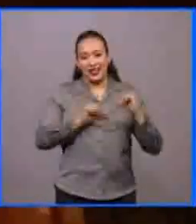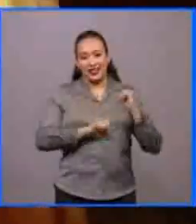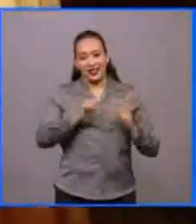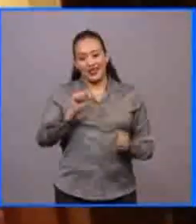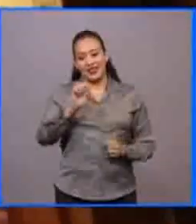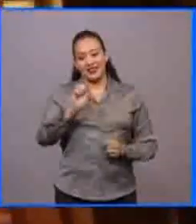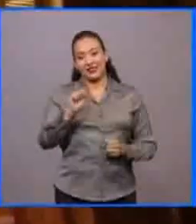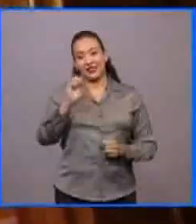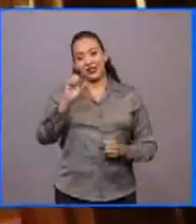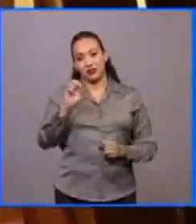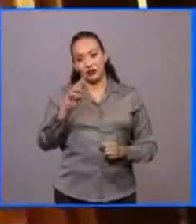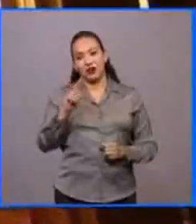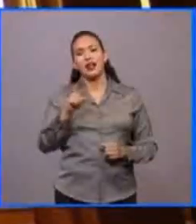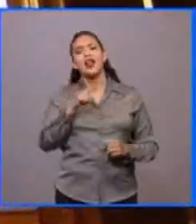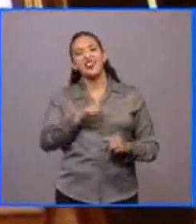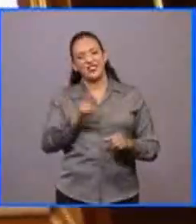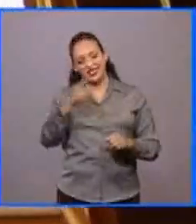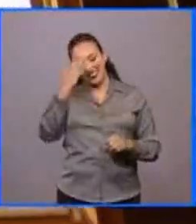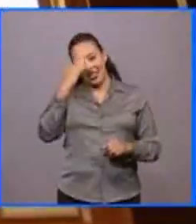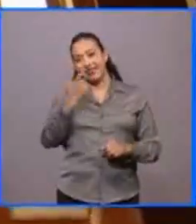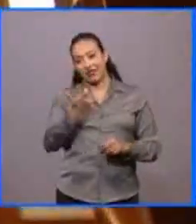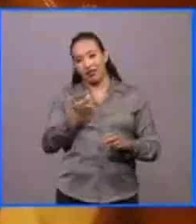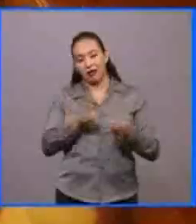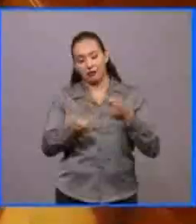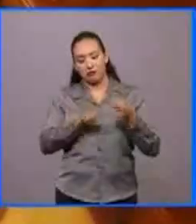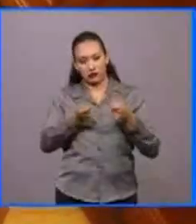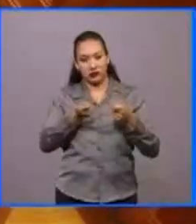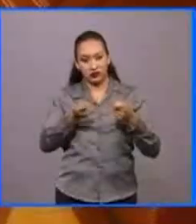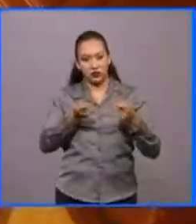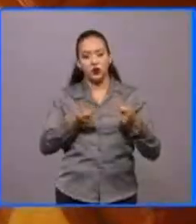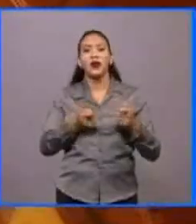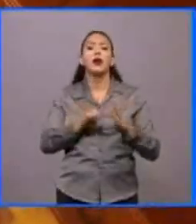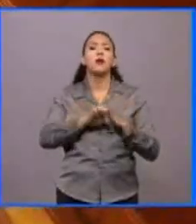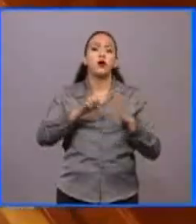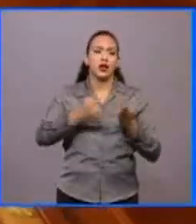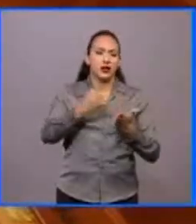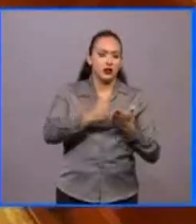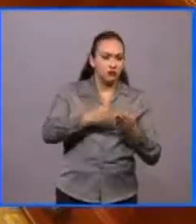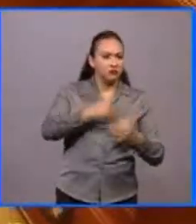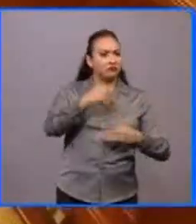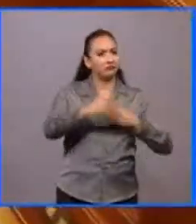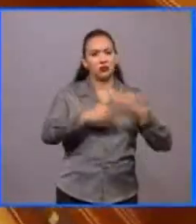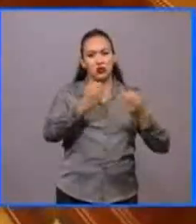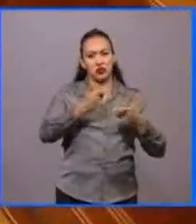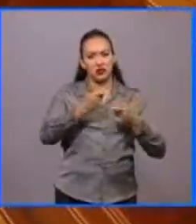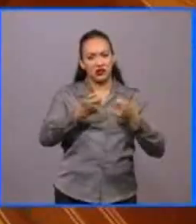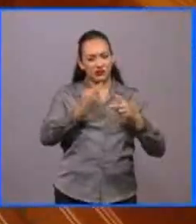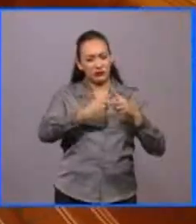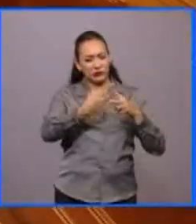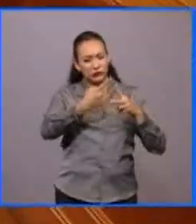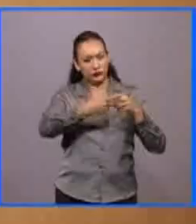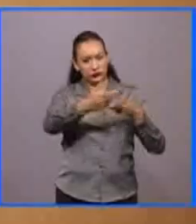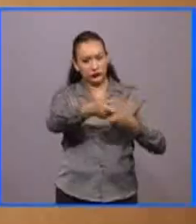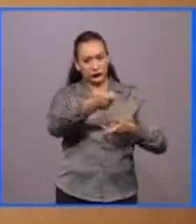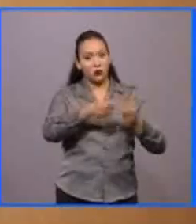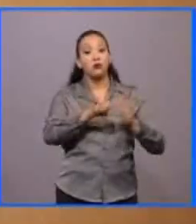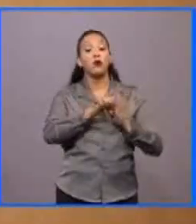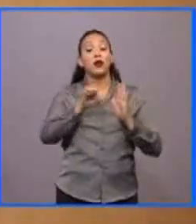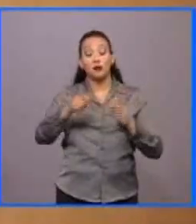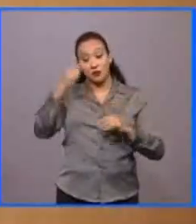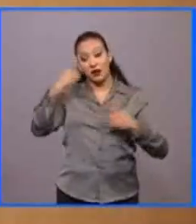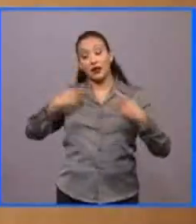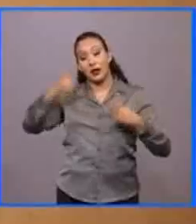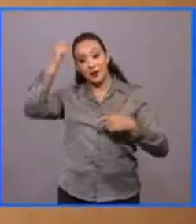entre ellas la de recibir las administraciones presupuestales, así como gestionar los recursos con el fiduciario sobre prestaciones médicas